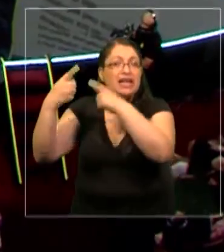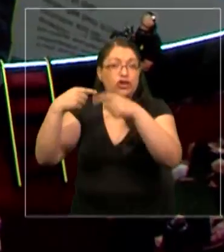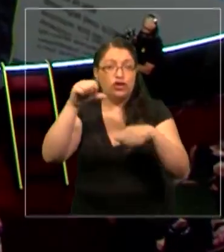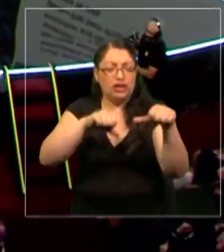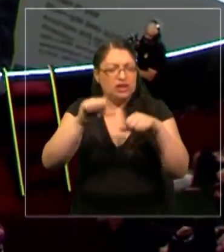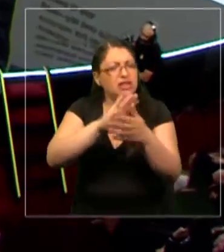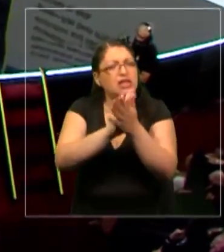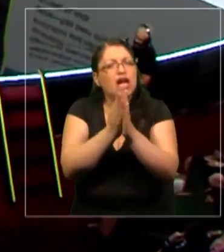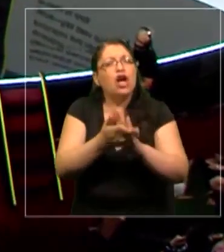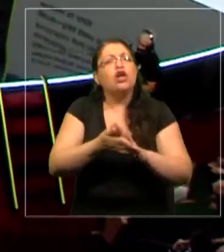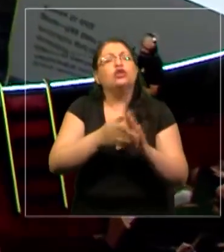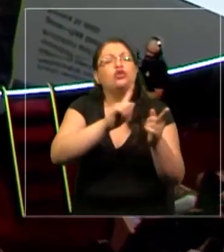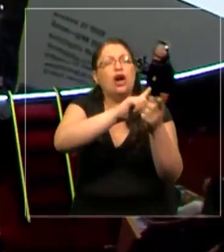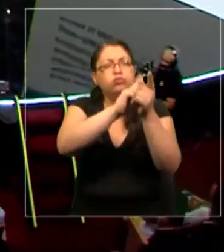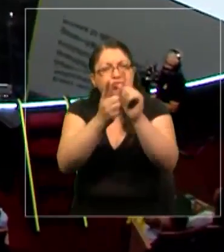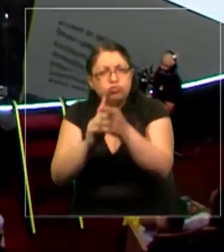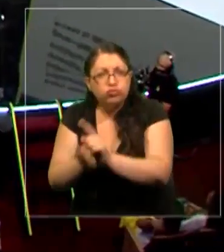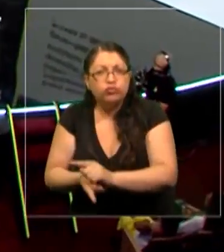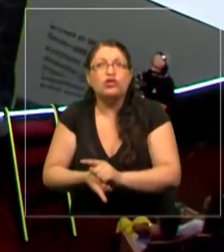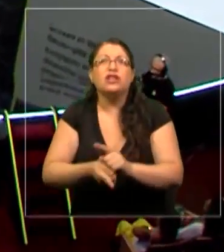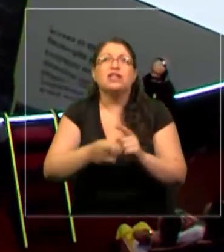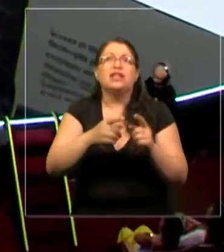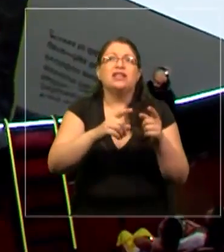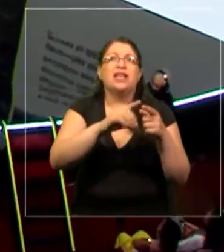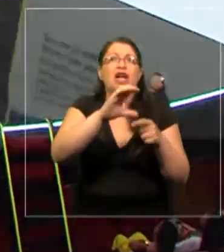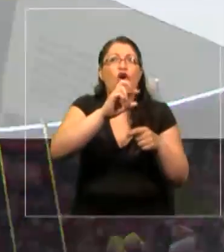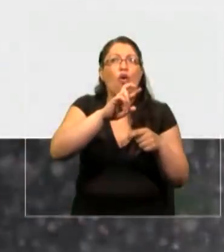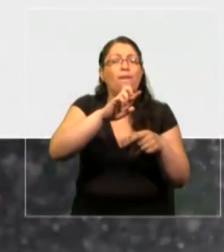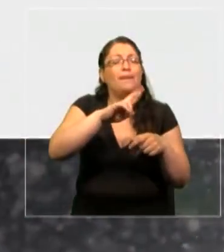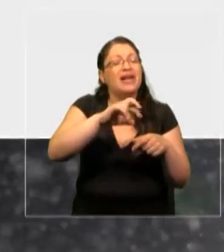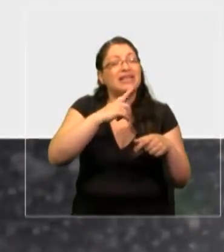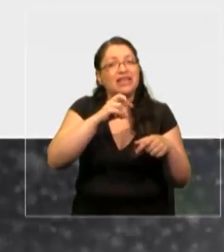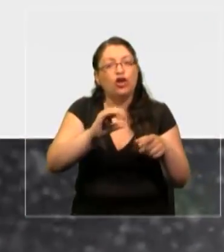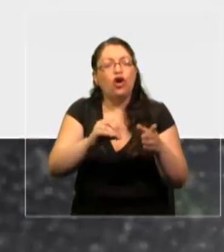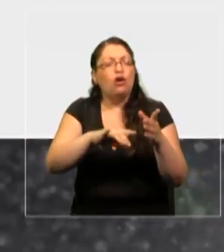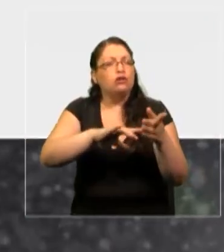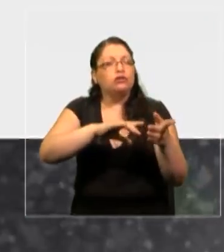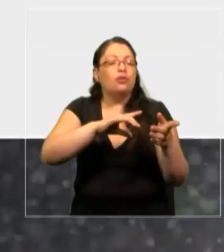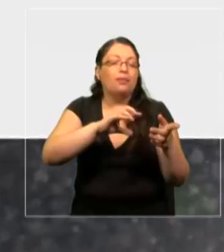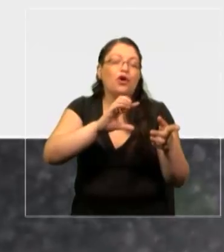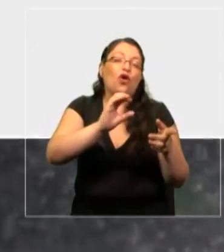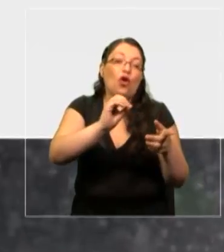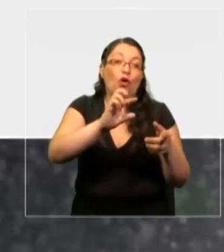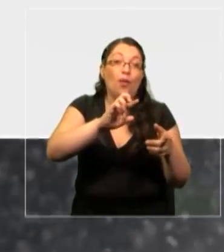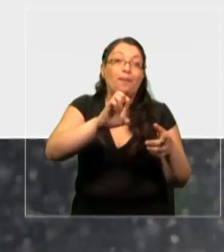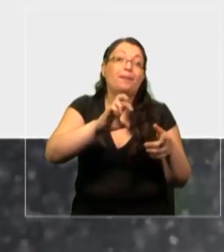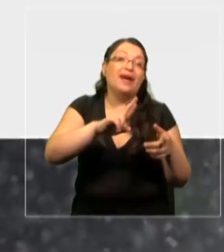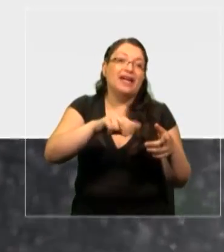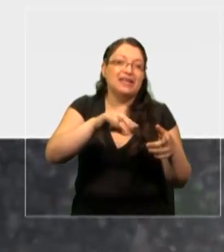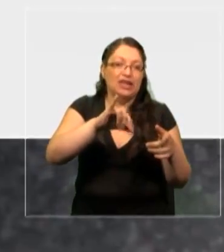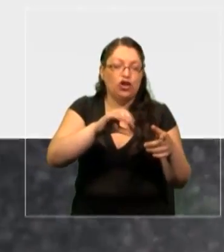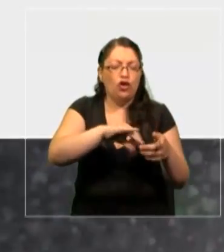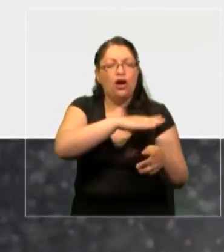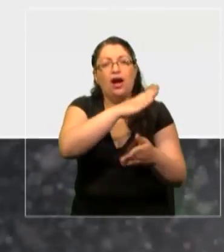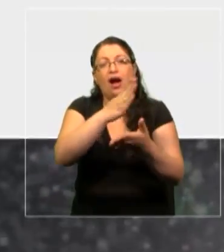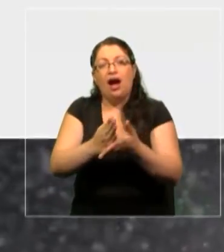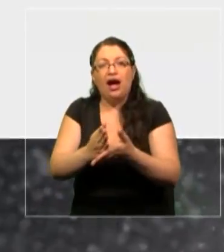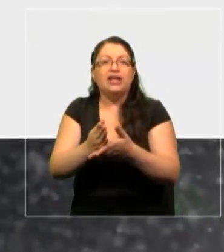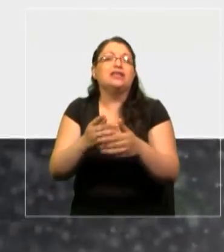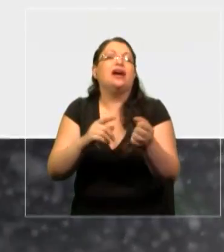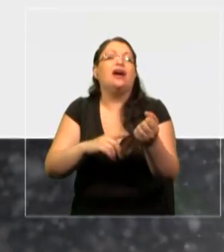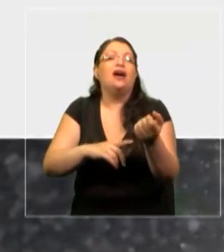ciencia, desde Copérnico, del modelo heliocéntrico Copérnico, desde la mecánica, desde la teoría